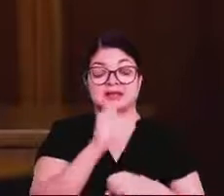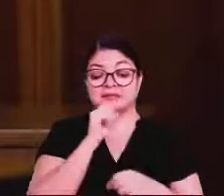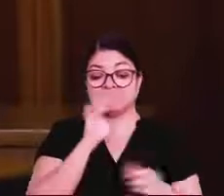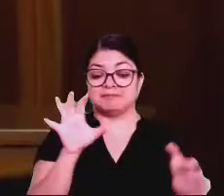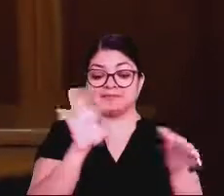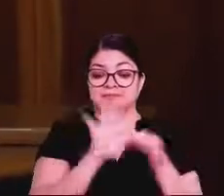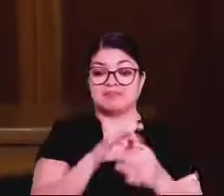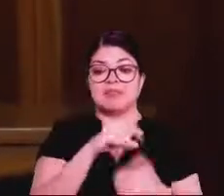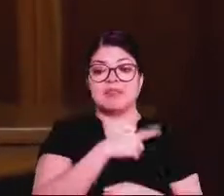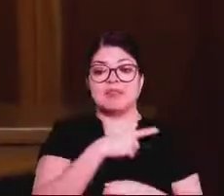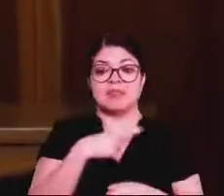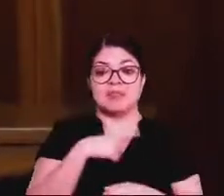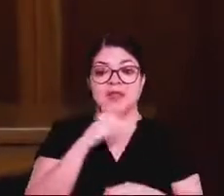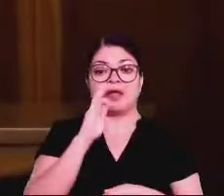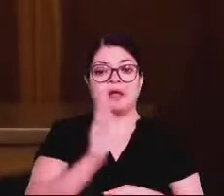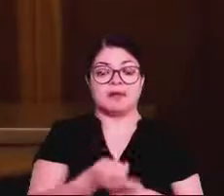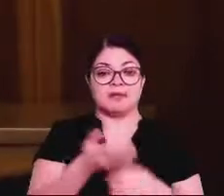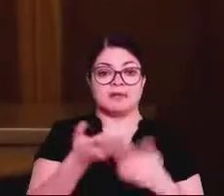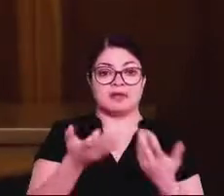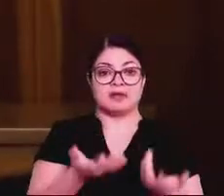partes adoptarán